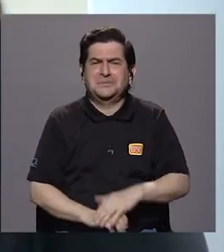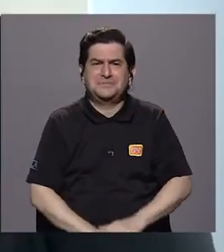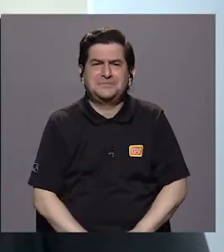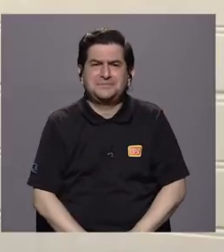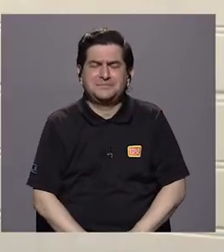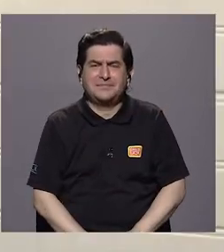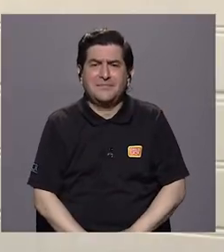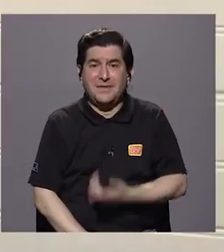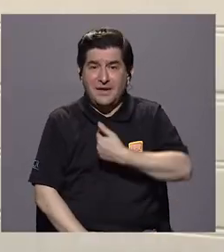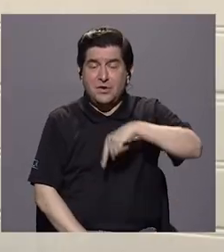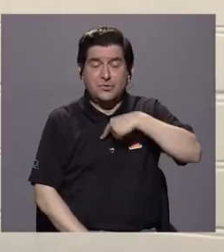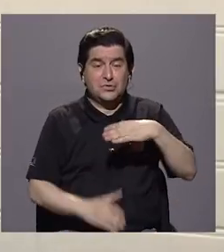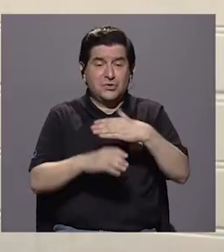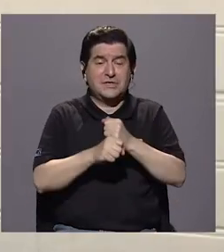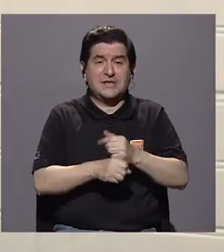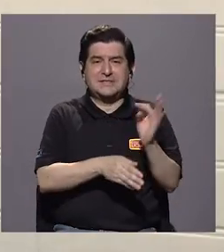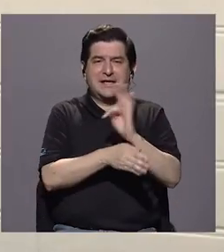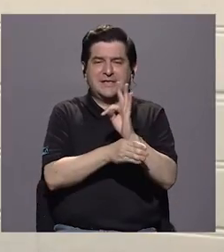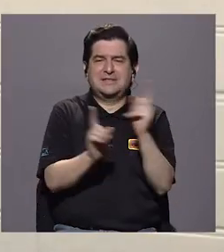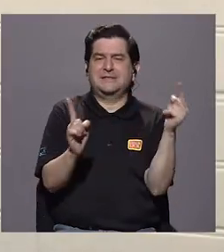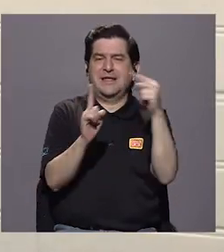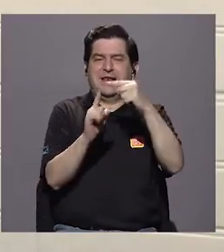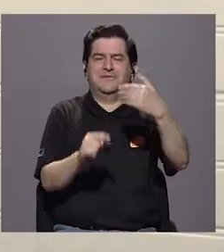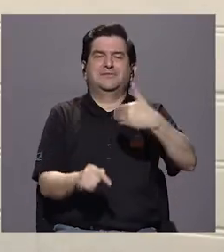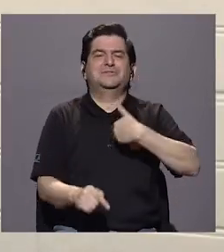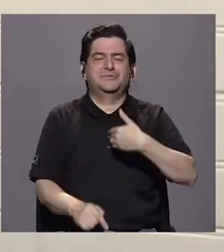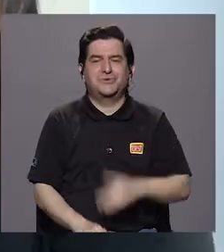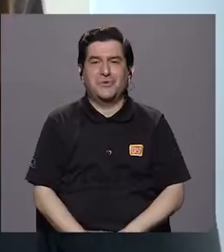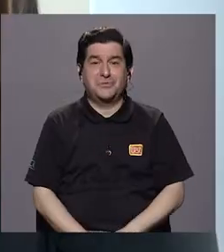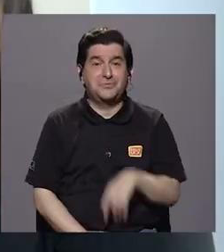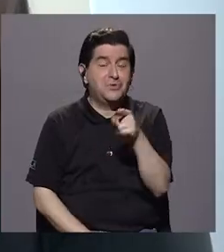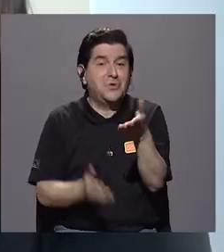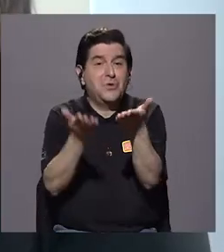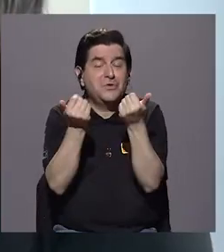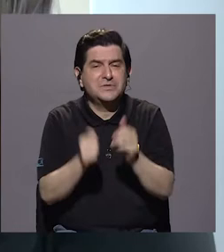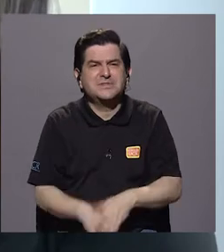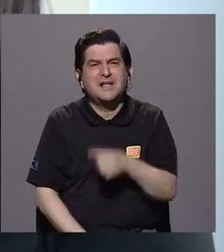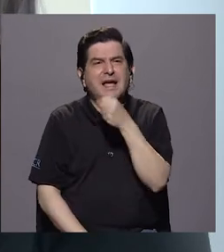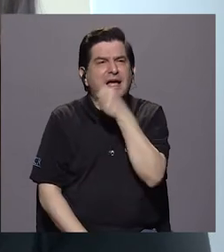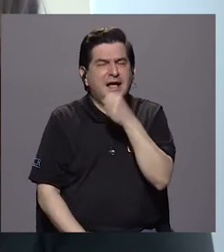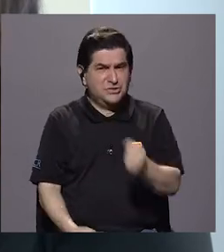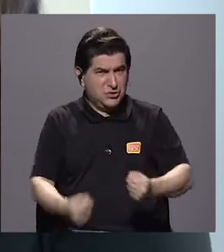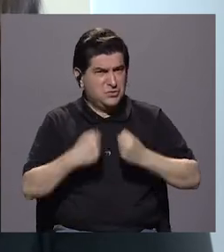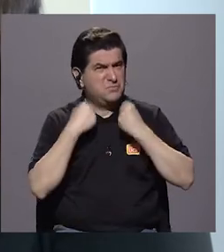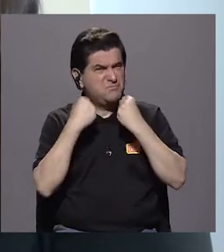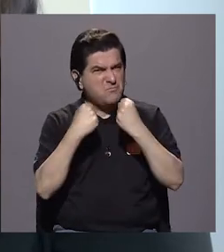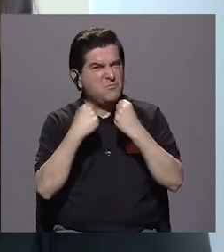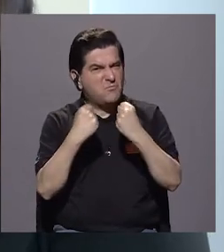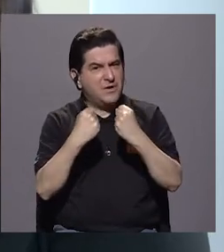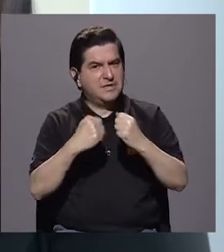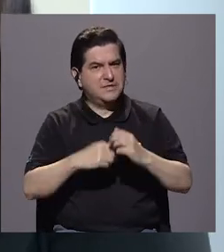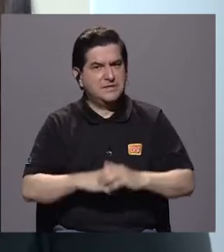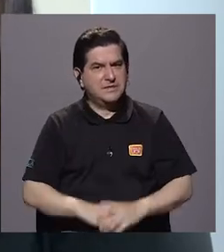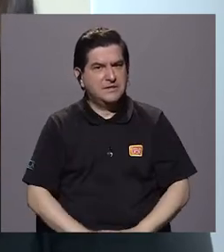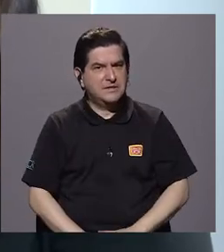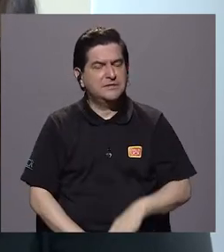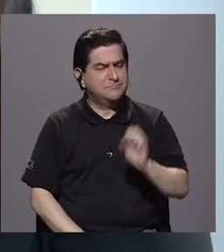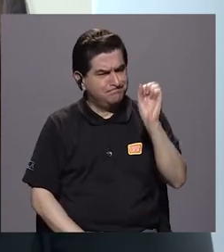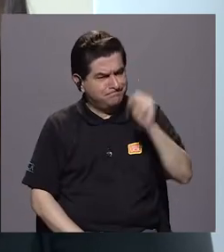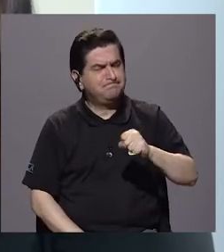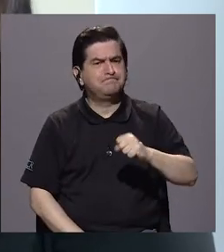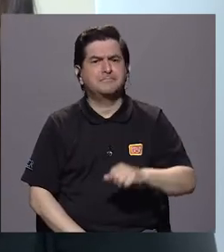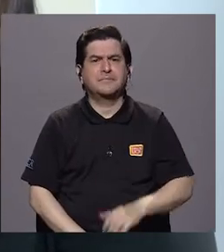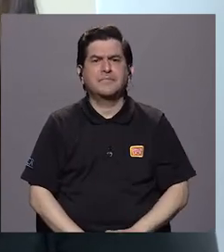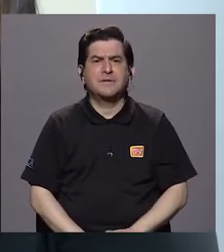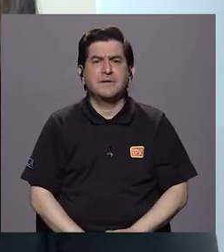Nosotros hacemos televisión con sentido, sí. Así que lo que usted... Esa canción es bien fuerte, híjole. Es muy fuerte, por sí, eso. Sí, sí, sí. ¿Y